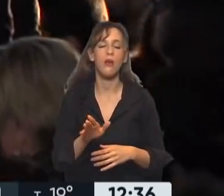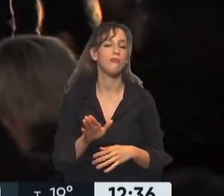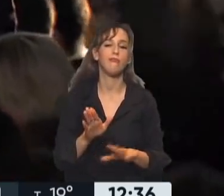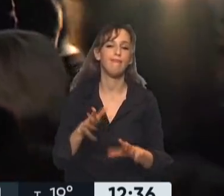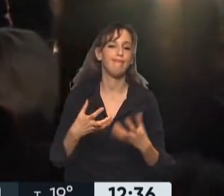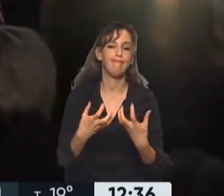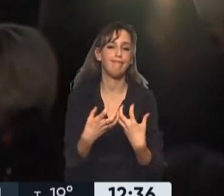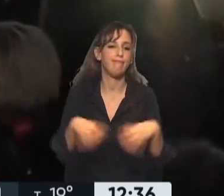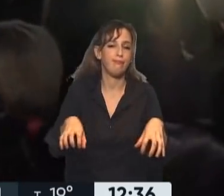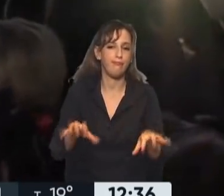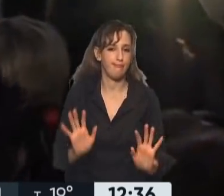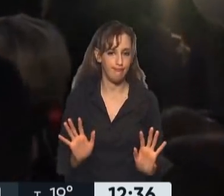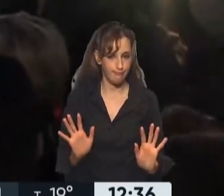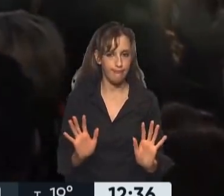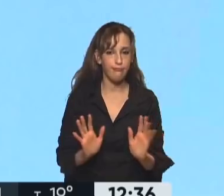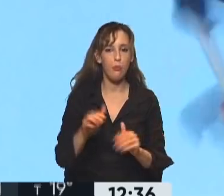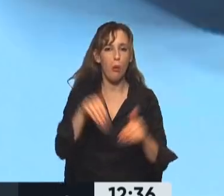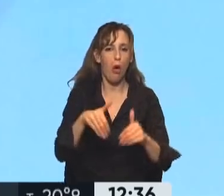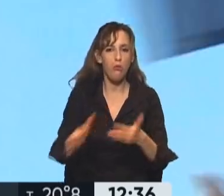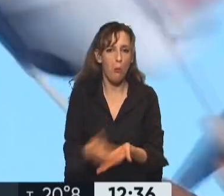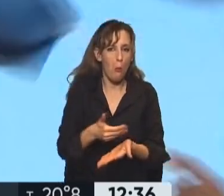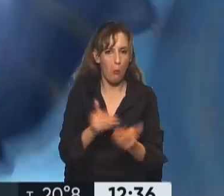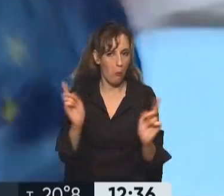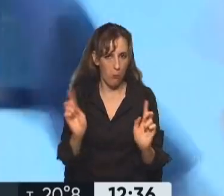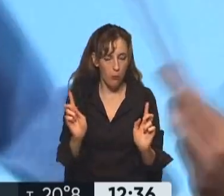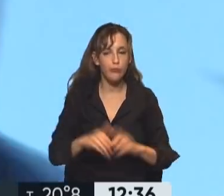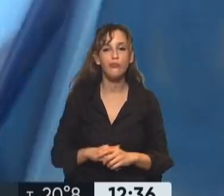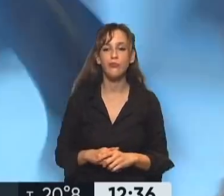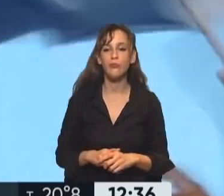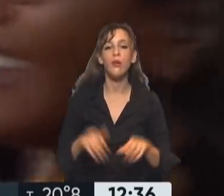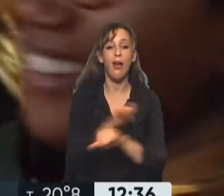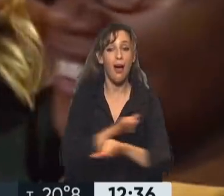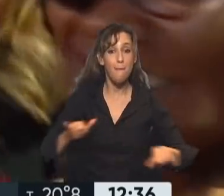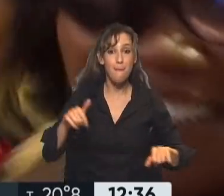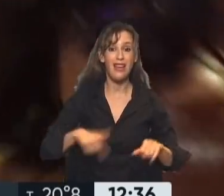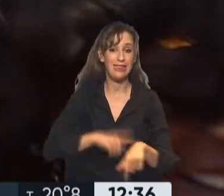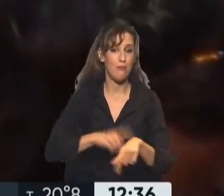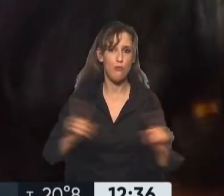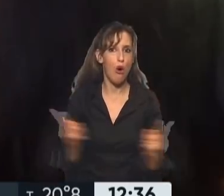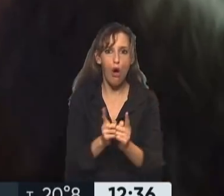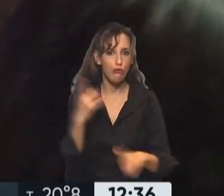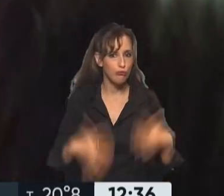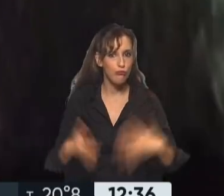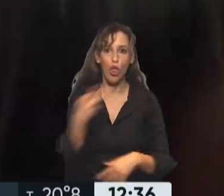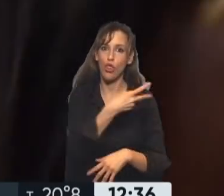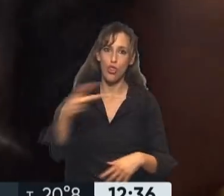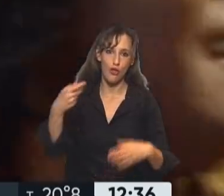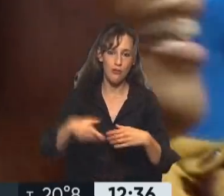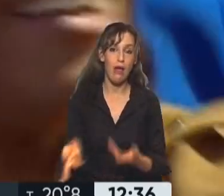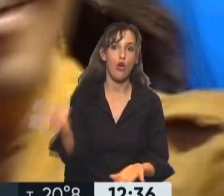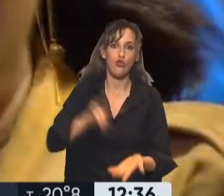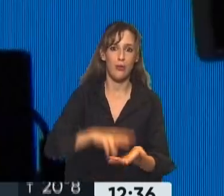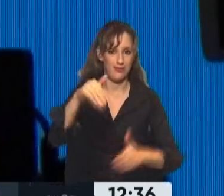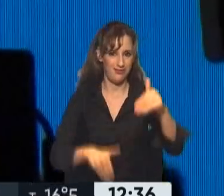reducidos a su mínima expresión. La campaña por la segunda vuelta es corta e intensa, solo 2 semanas. Por lo que